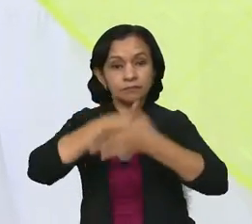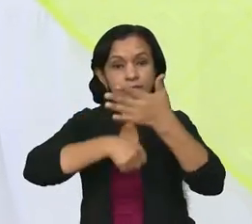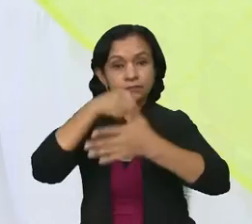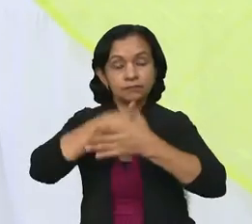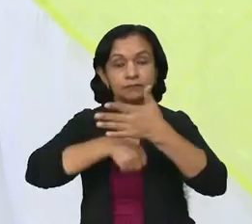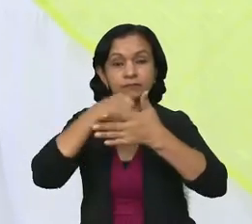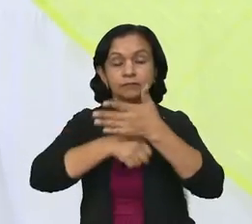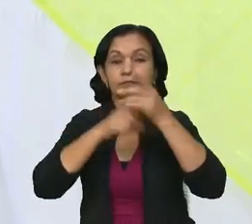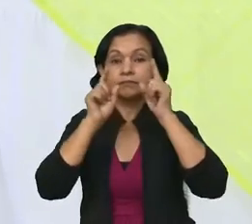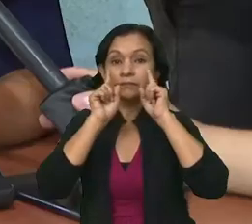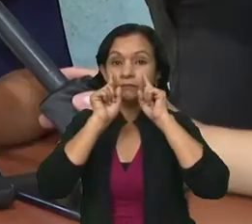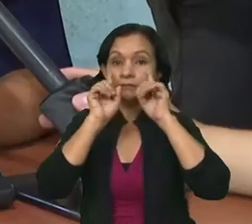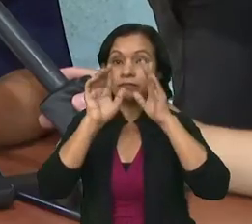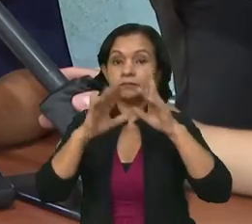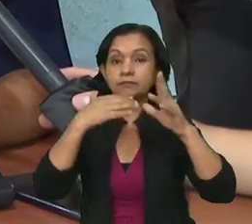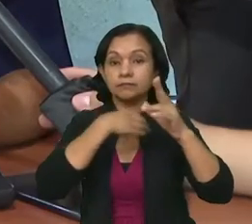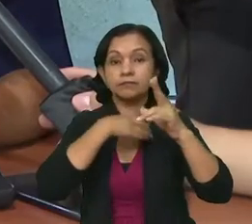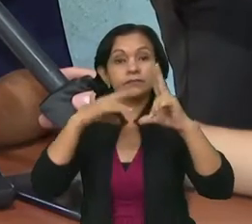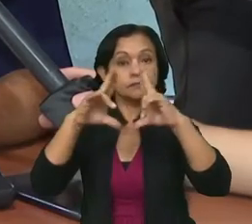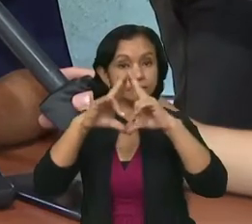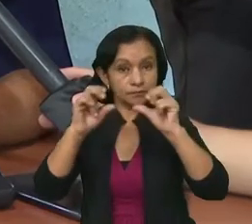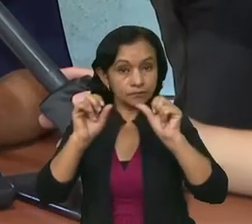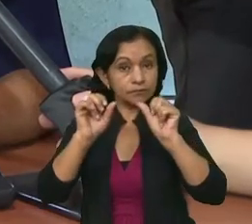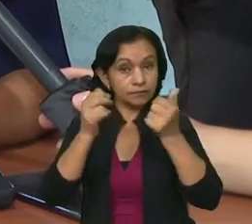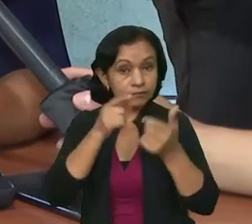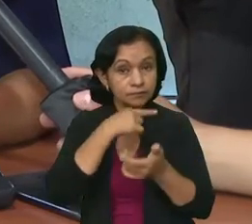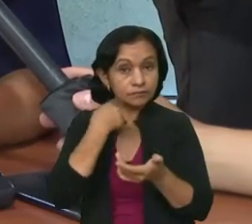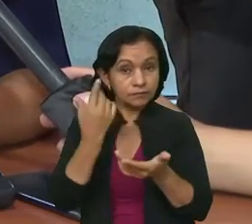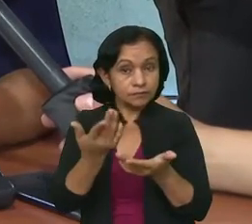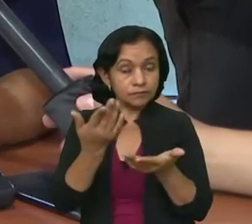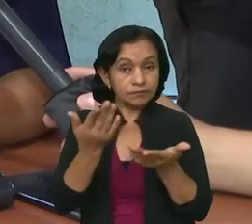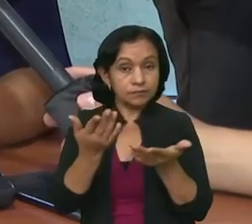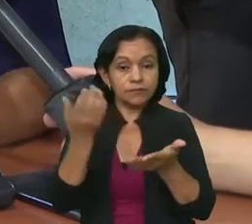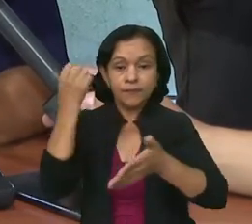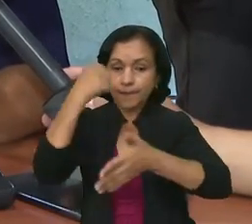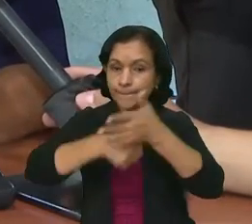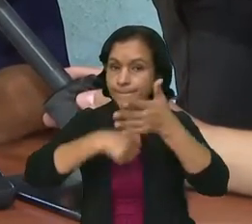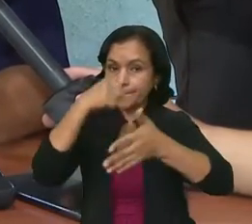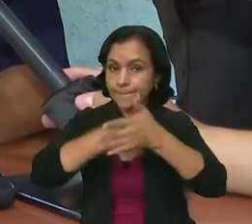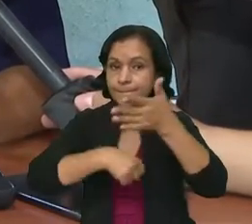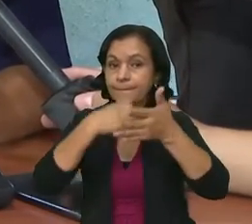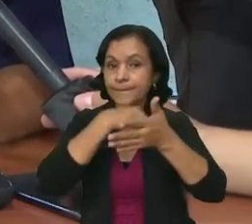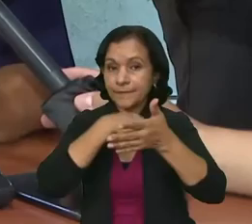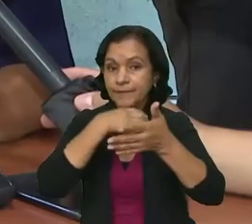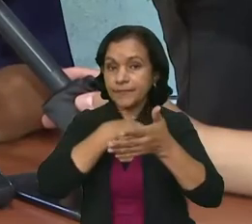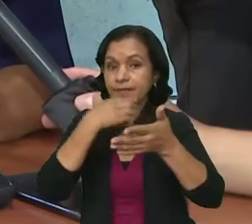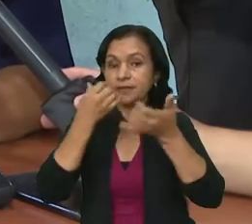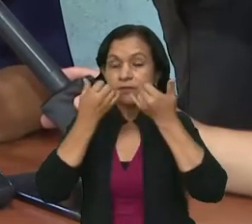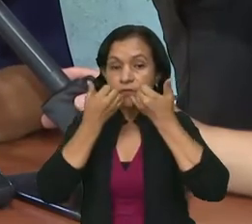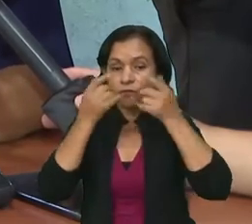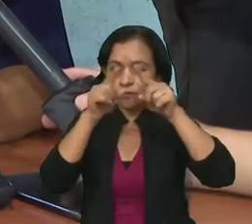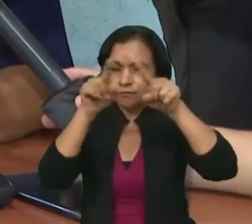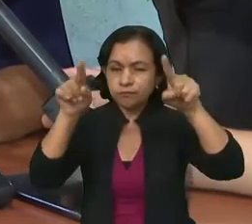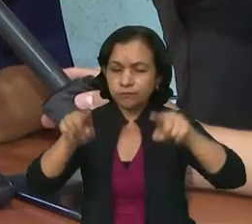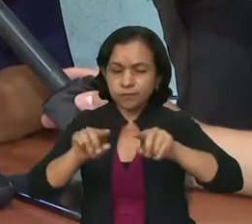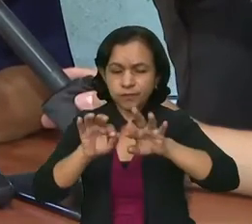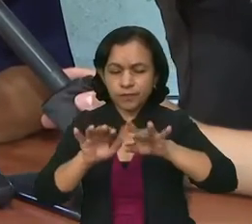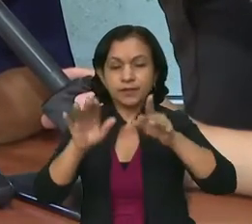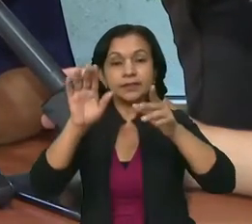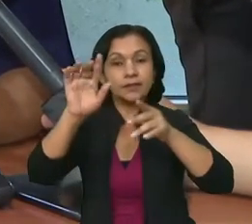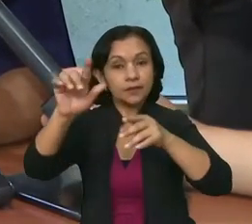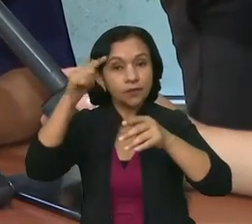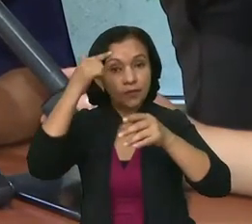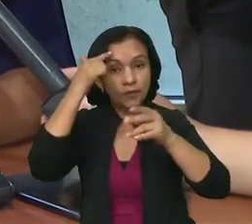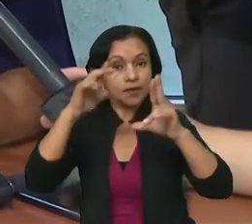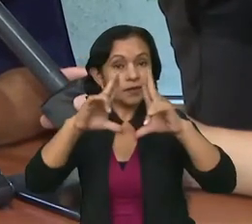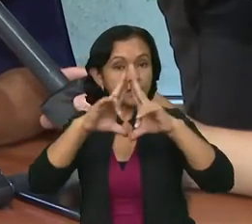la soberanía nacional, ¿ya? Porque además de defender los sistemas informáticos de todo el Estado,